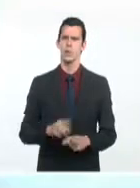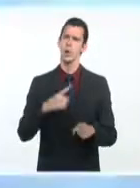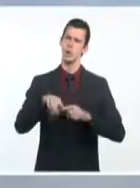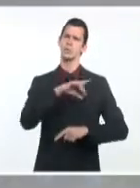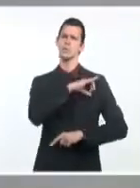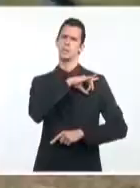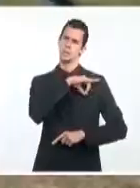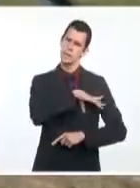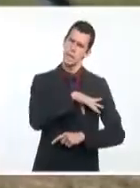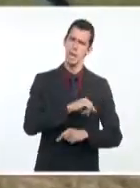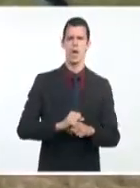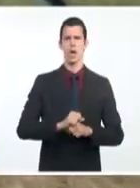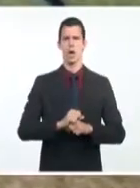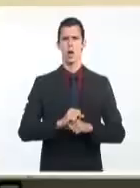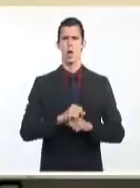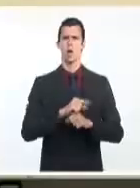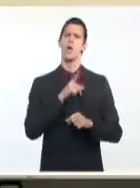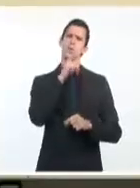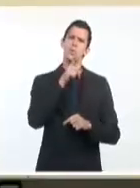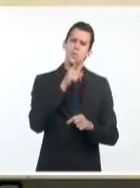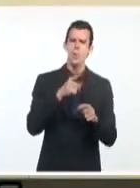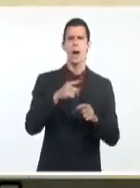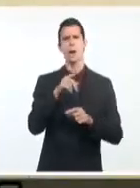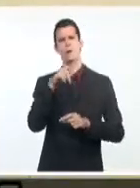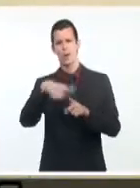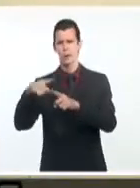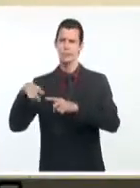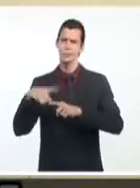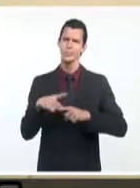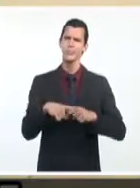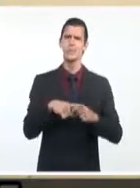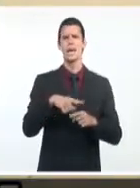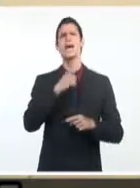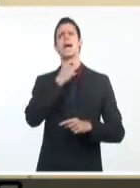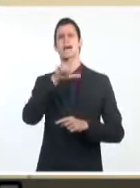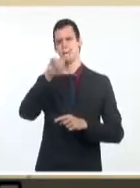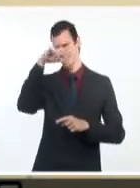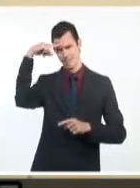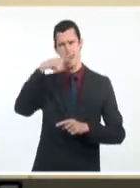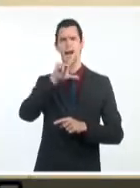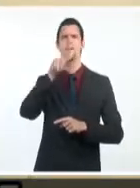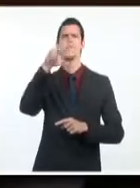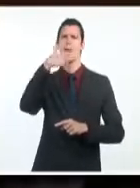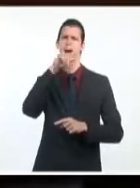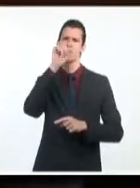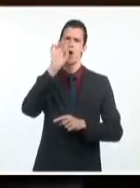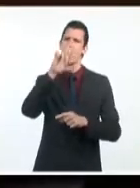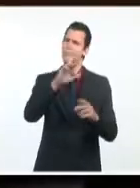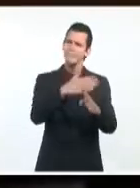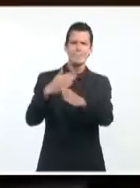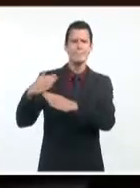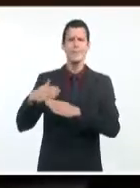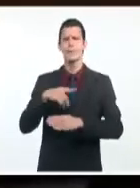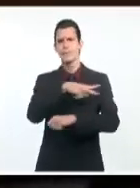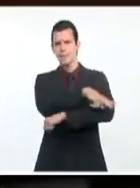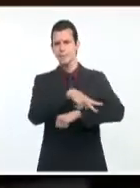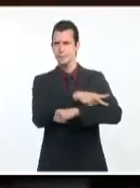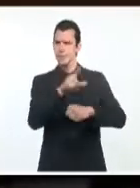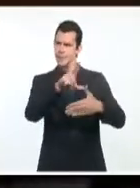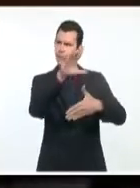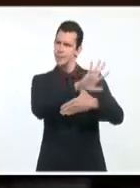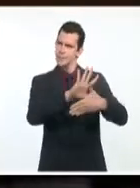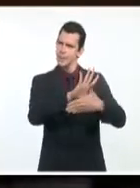El Salvador, Belice y México. Estamos con los hermanos de Cuba, no al bloqueo en Cuba. Que se termine el